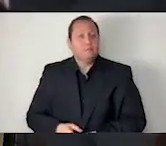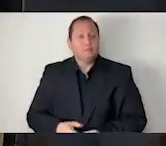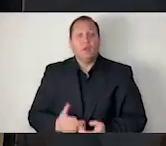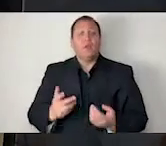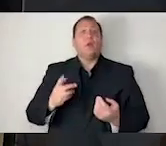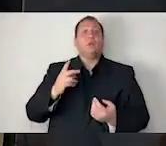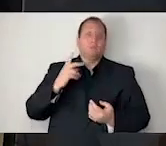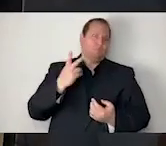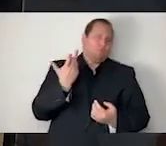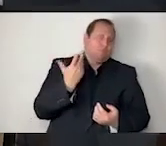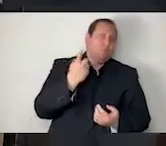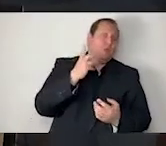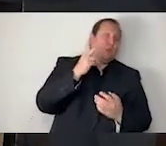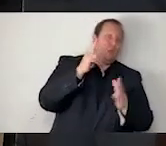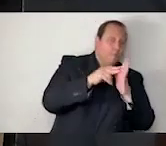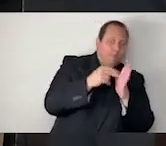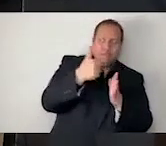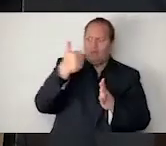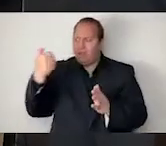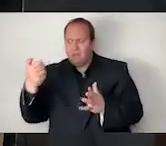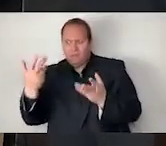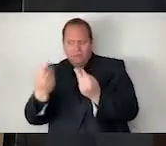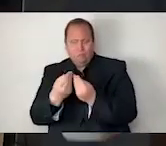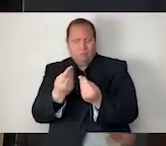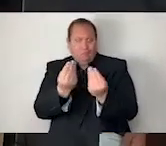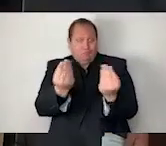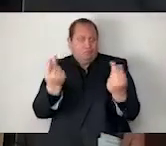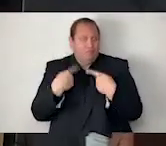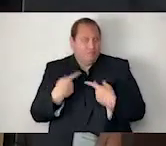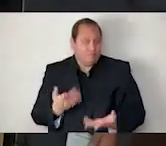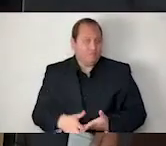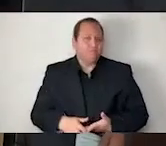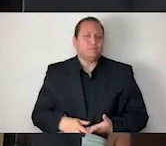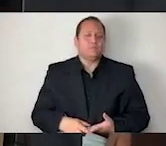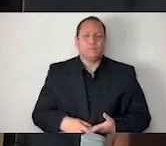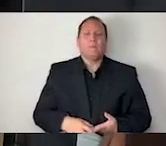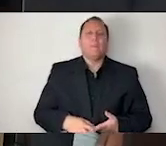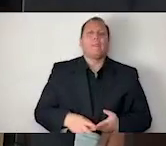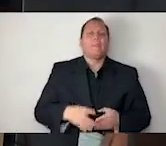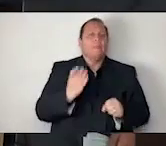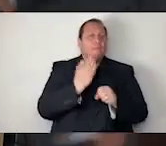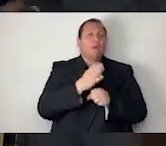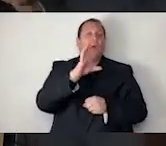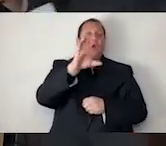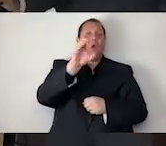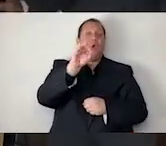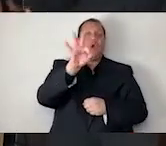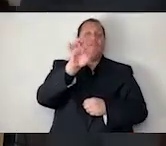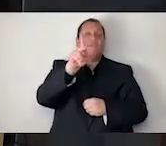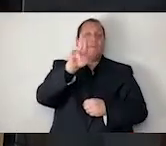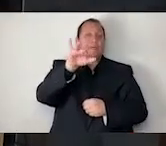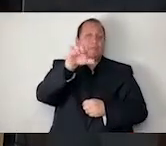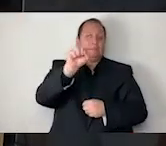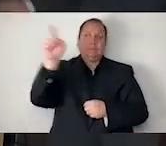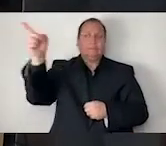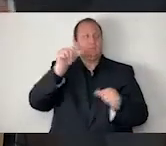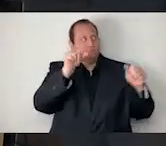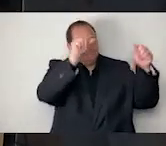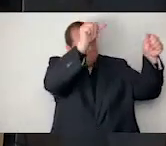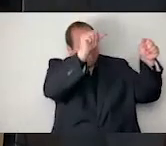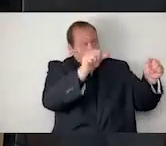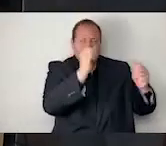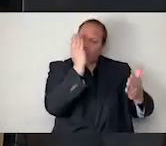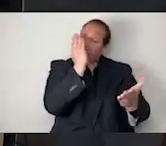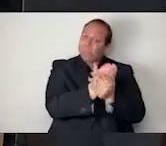afecta al aqila la cofepris jason lo que corresponde al es colocar los sellos de suspensión ya no pueden continuar aquí está